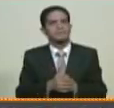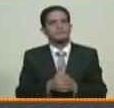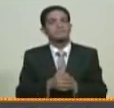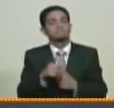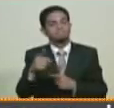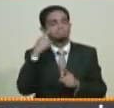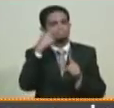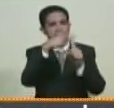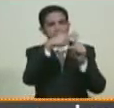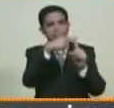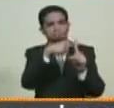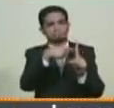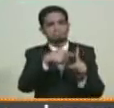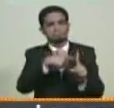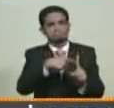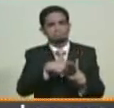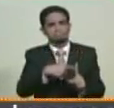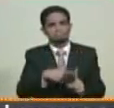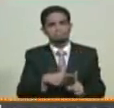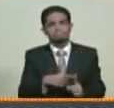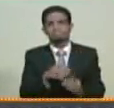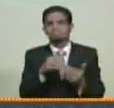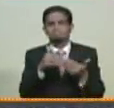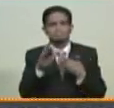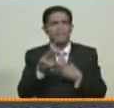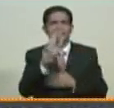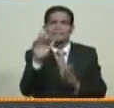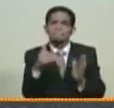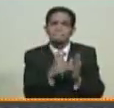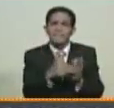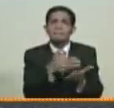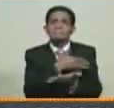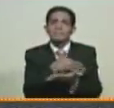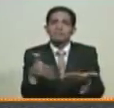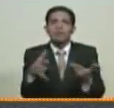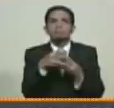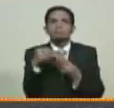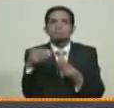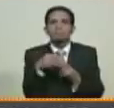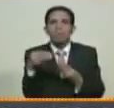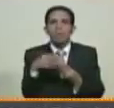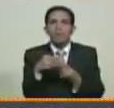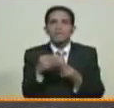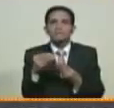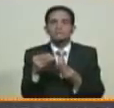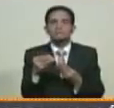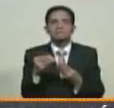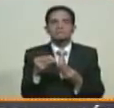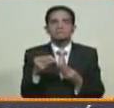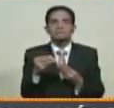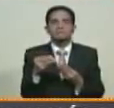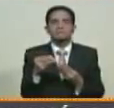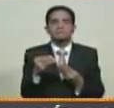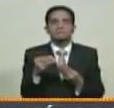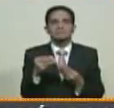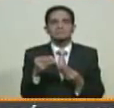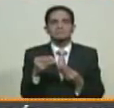sumando más de tres mil millones de dólares más de tres mil millones de dólares